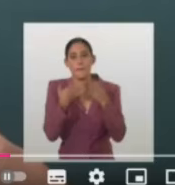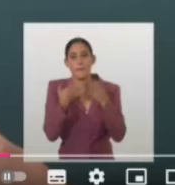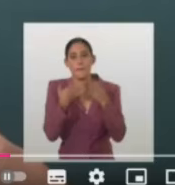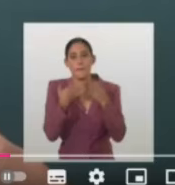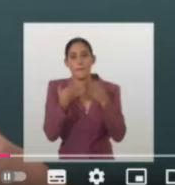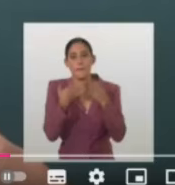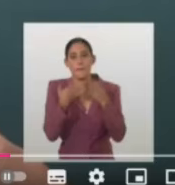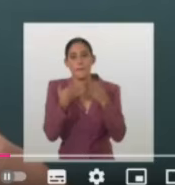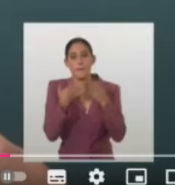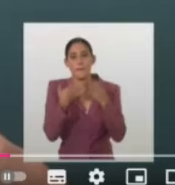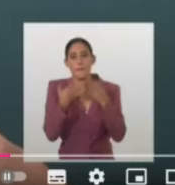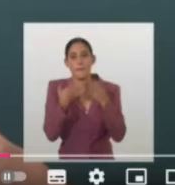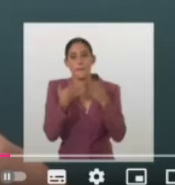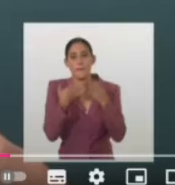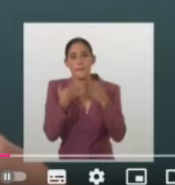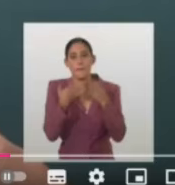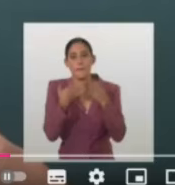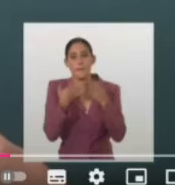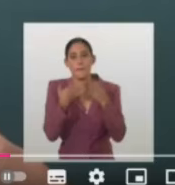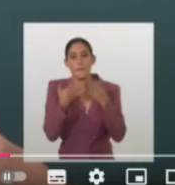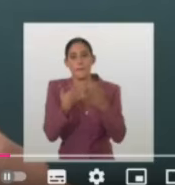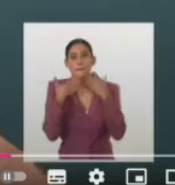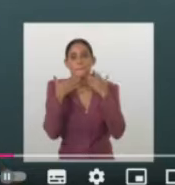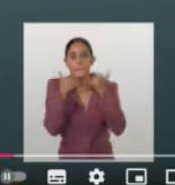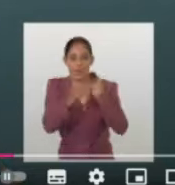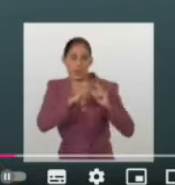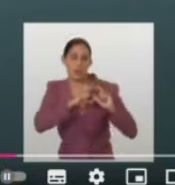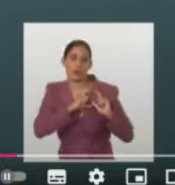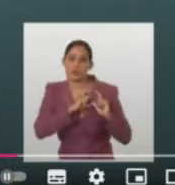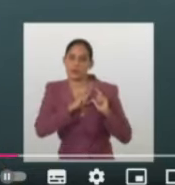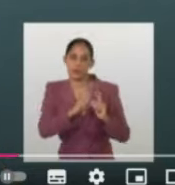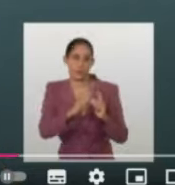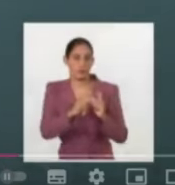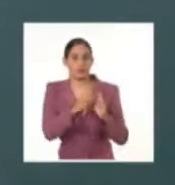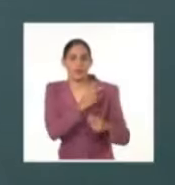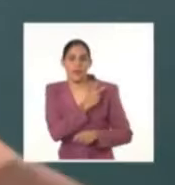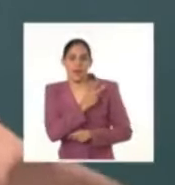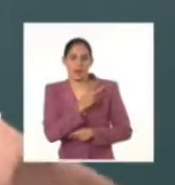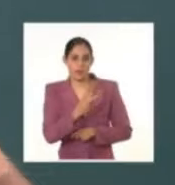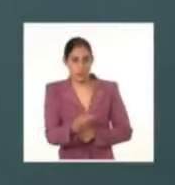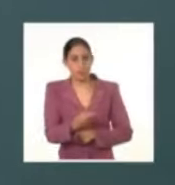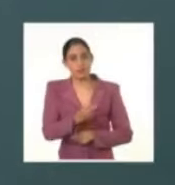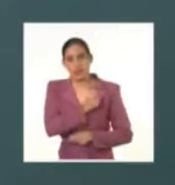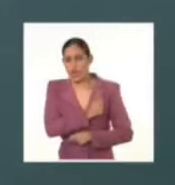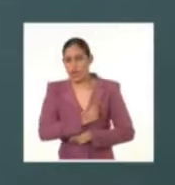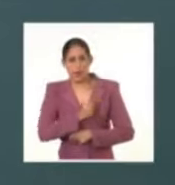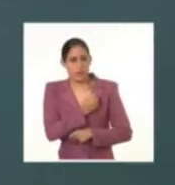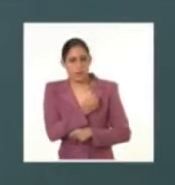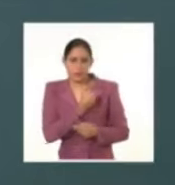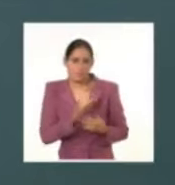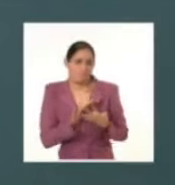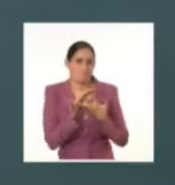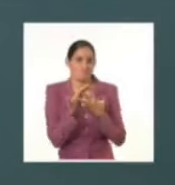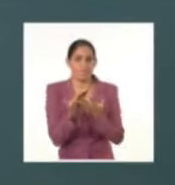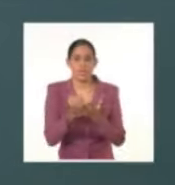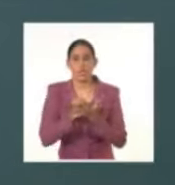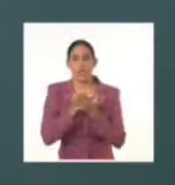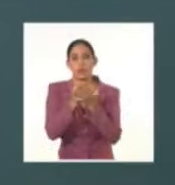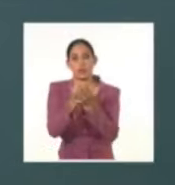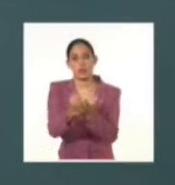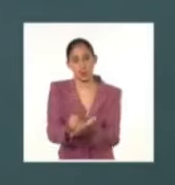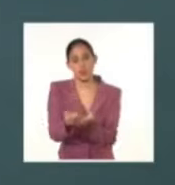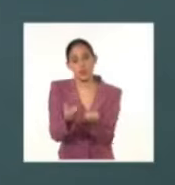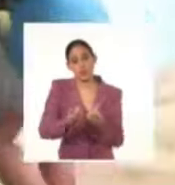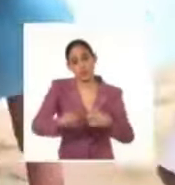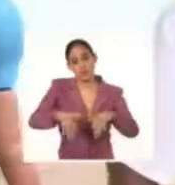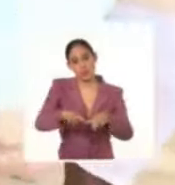hablando. Dice que la obra de amor. Lo que está haciendo ahora es una obra de amor también, de solidaridad con lo que está pasando con nuestros